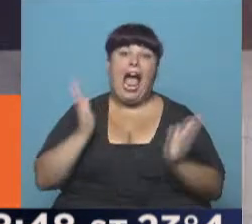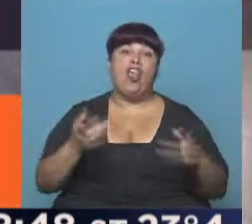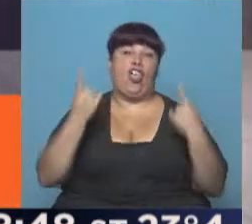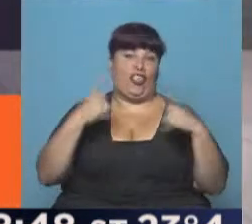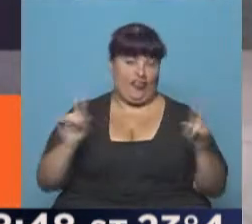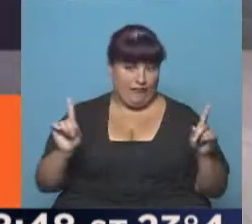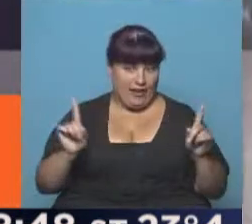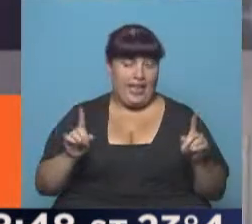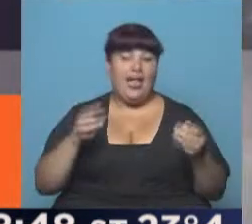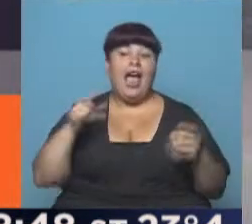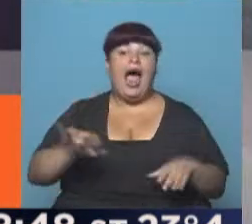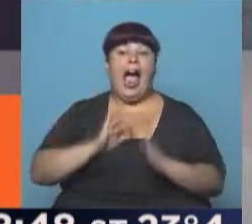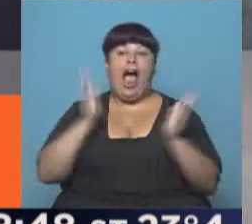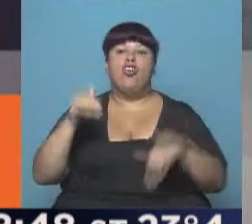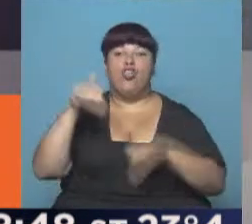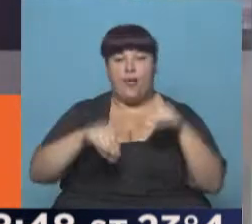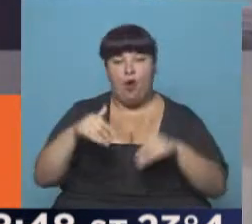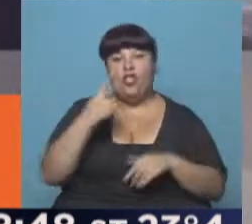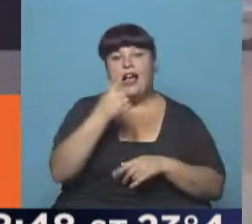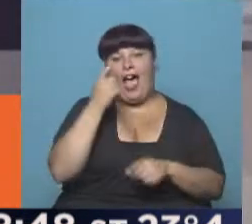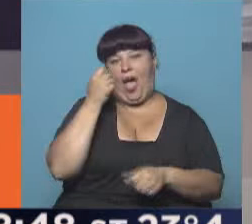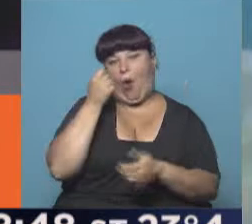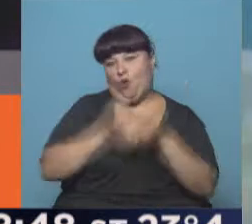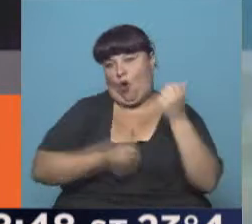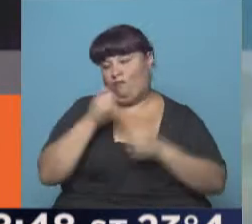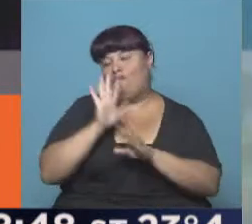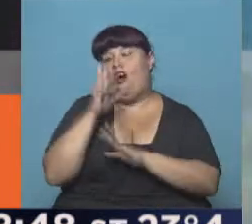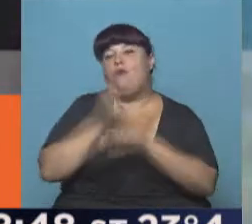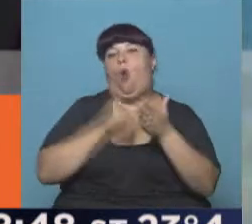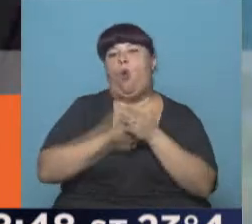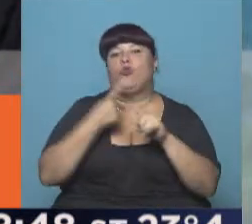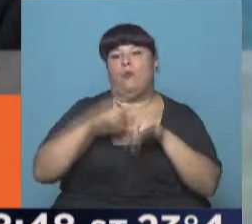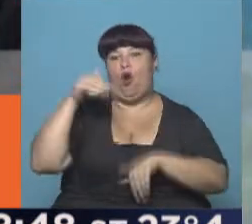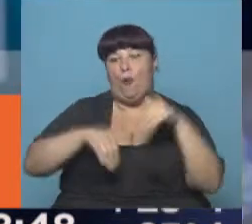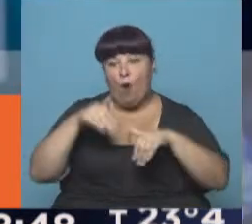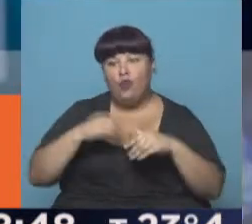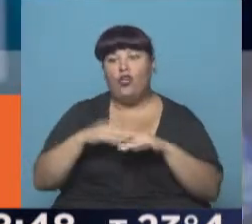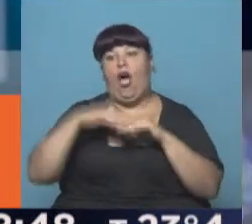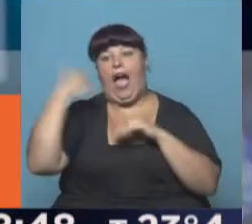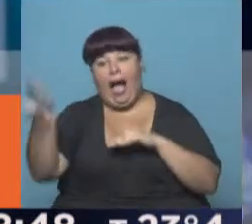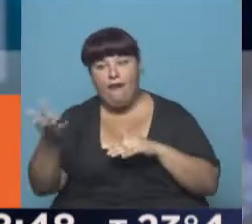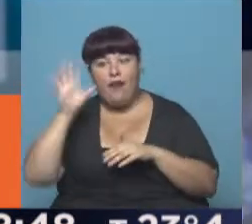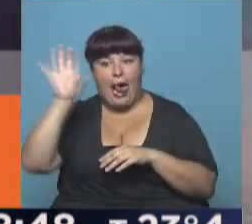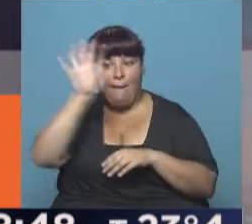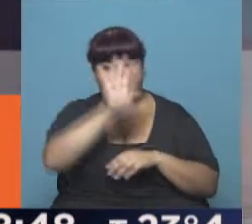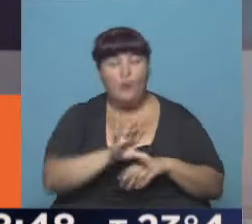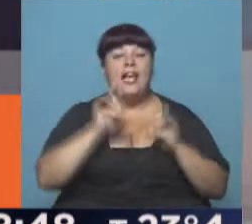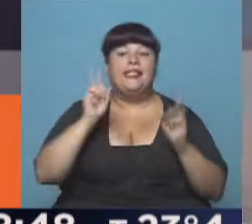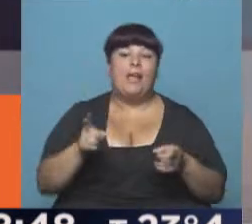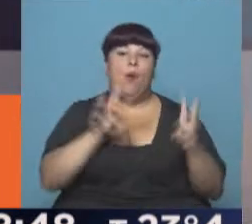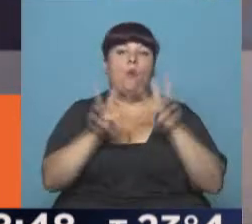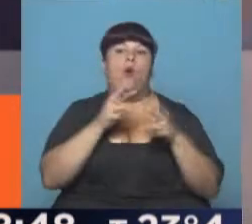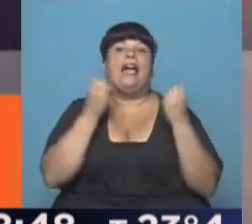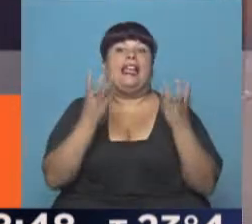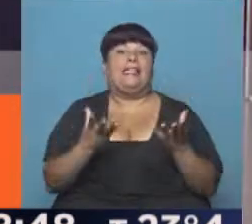diferente porque es un año electoral. Cada uno va a estar peleando Sí. los votos para afuera, en su provincia, y también buscando